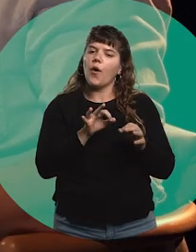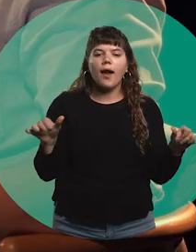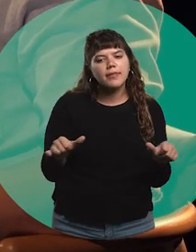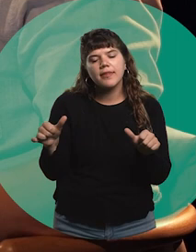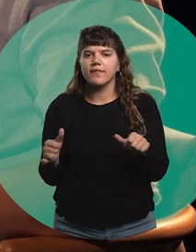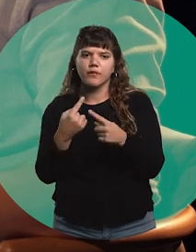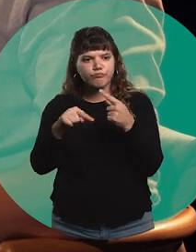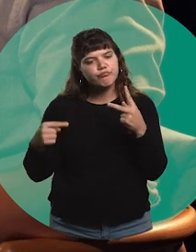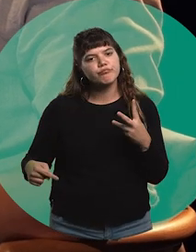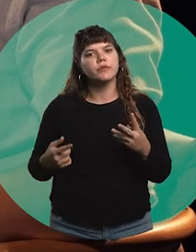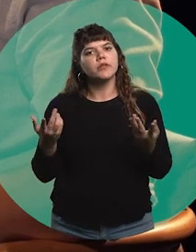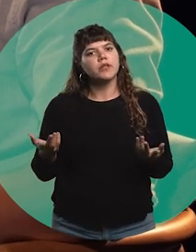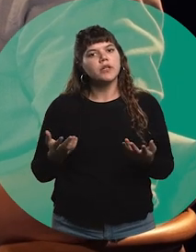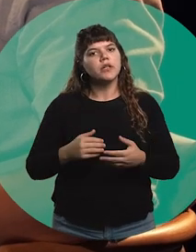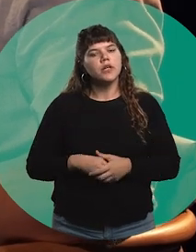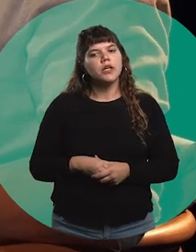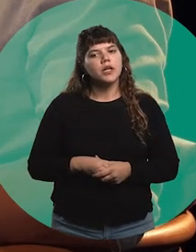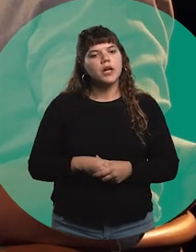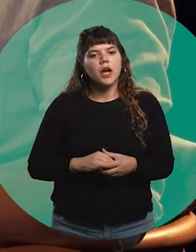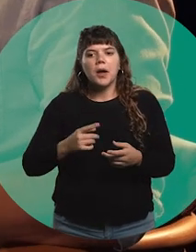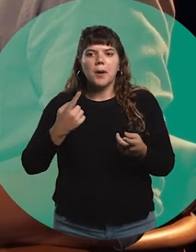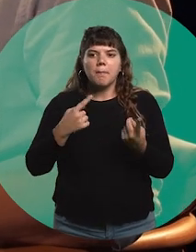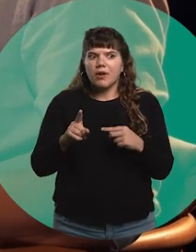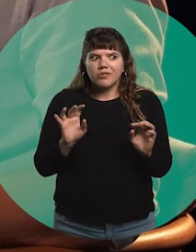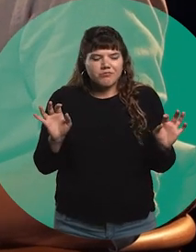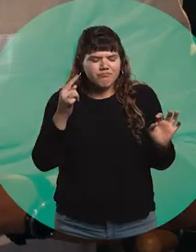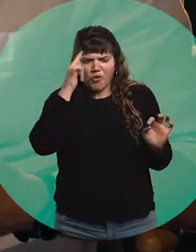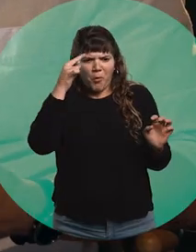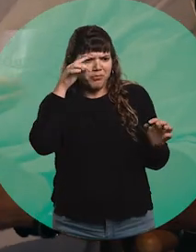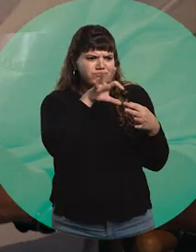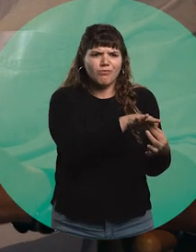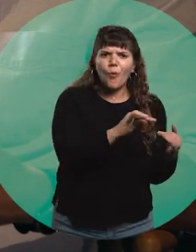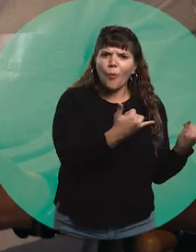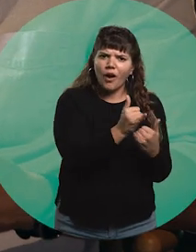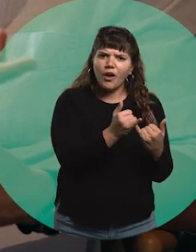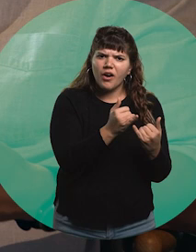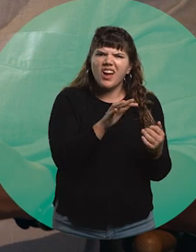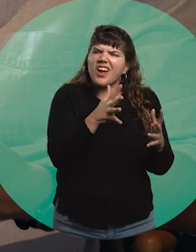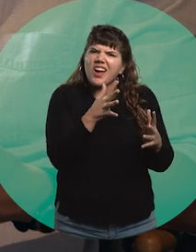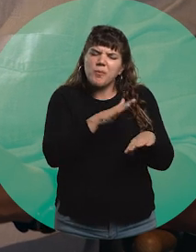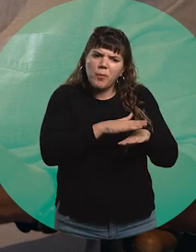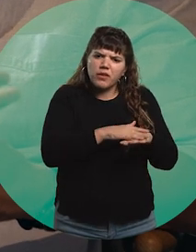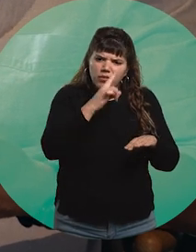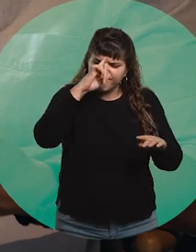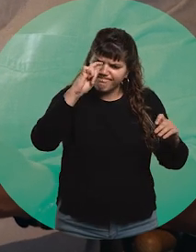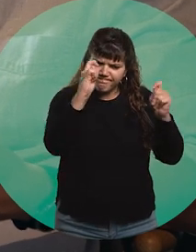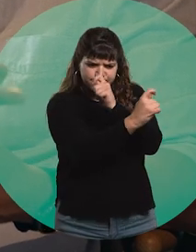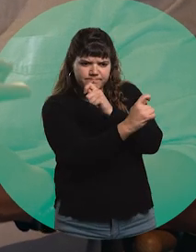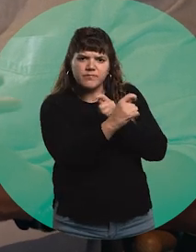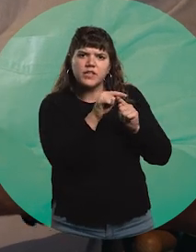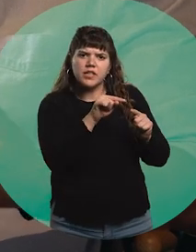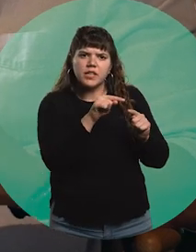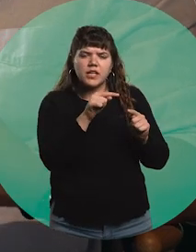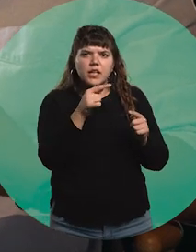actividades, ¿no?, pero no está la parte del juego. ¿Qué cambia cuando pienso ese detrás